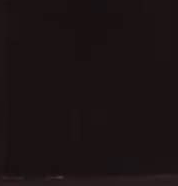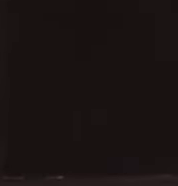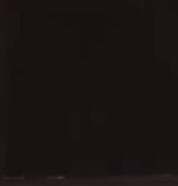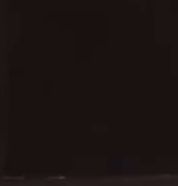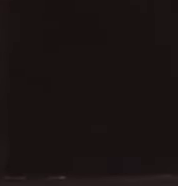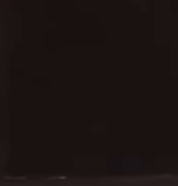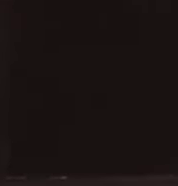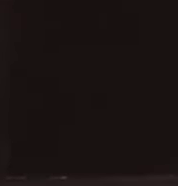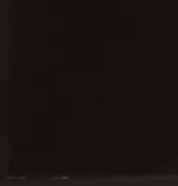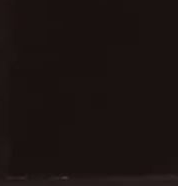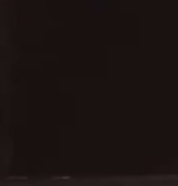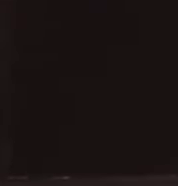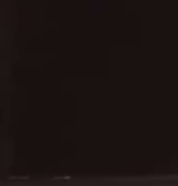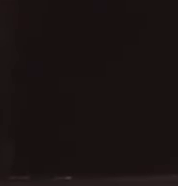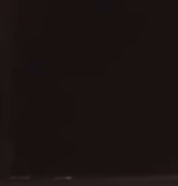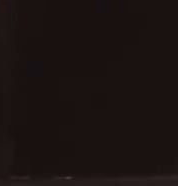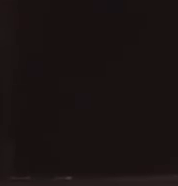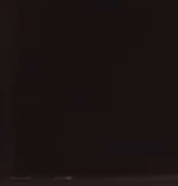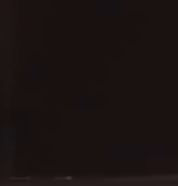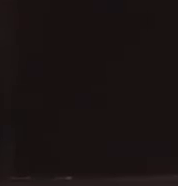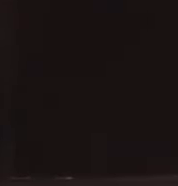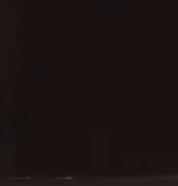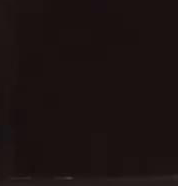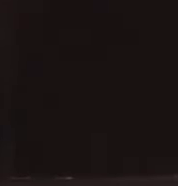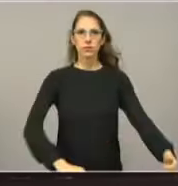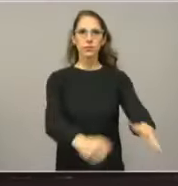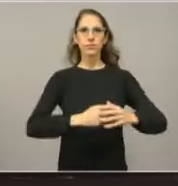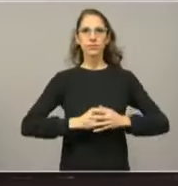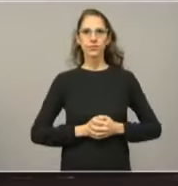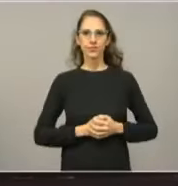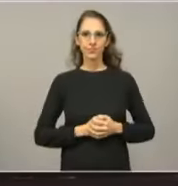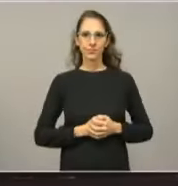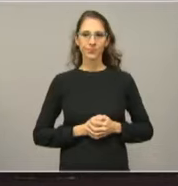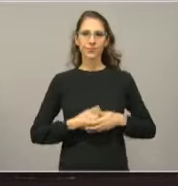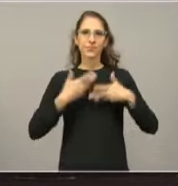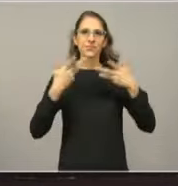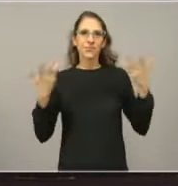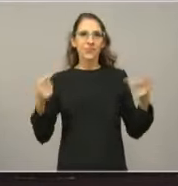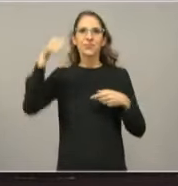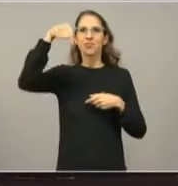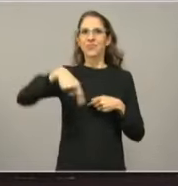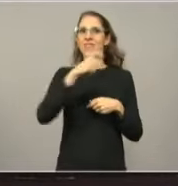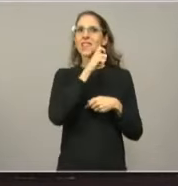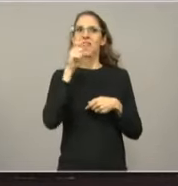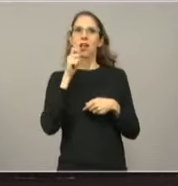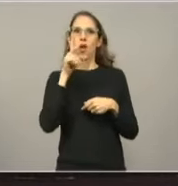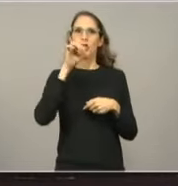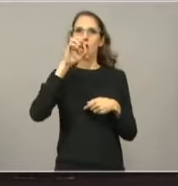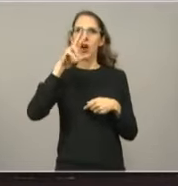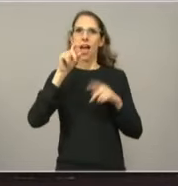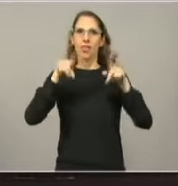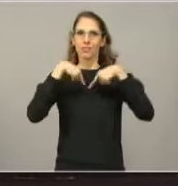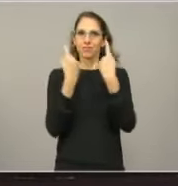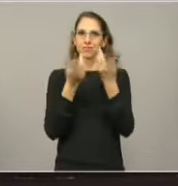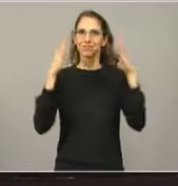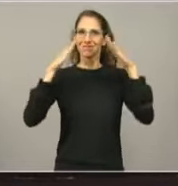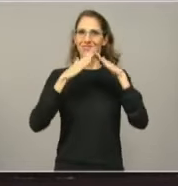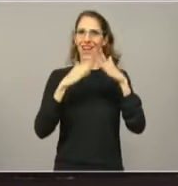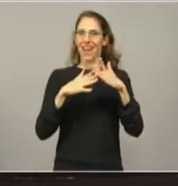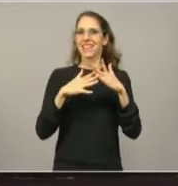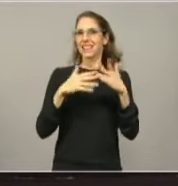Muy buenos días a todas y a todos nos encontramos en el salón dorado de la casa de gobierno de la provincia de Buenos